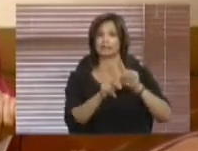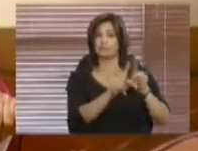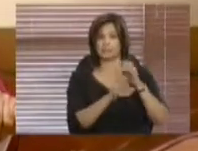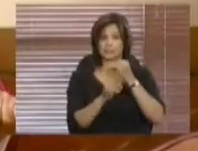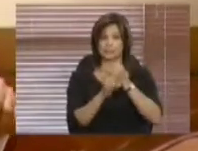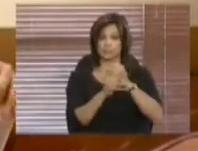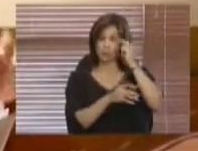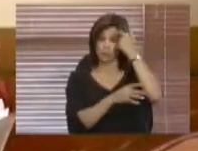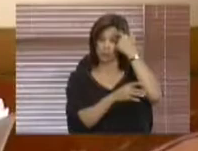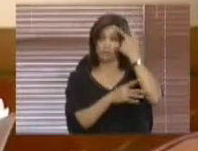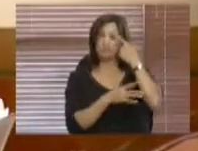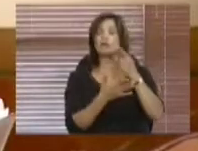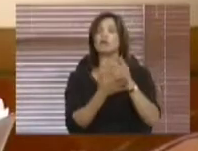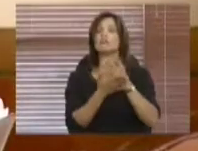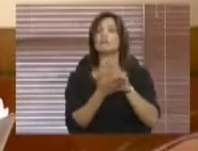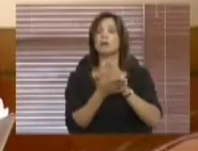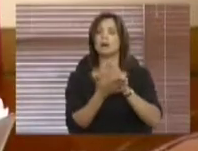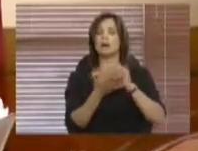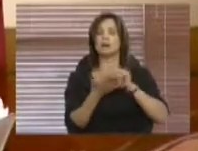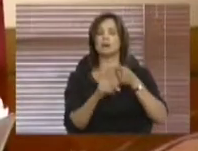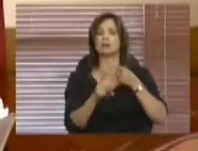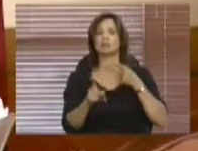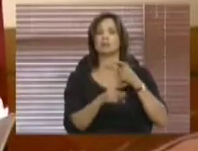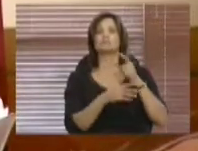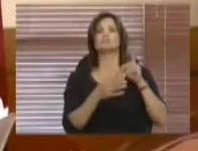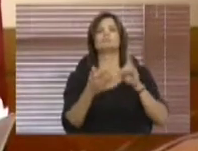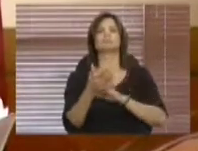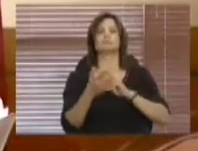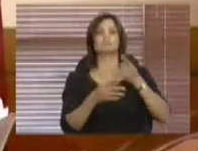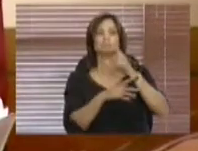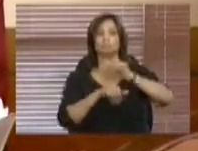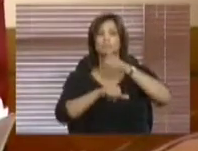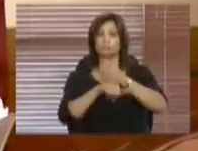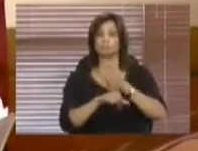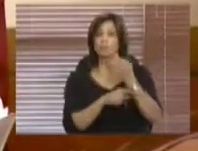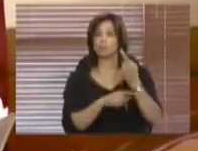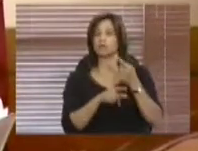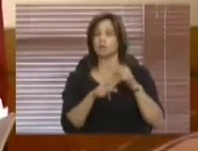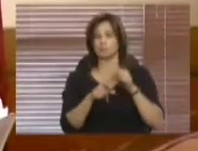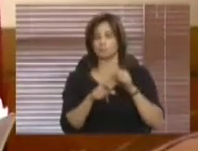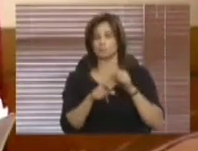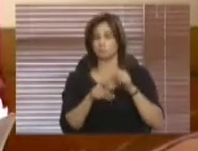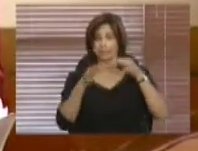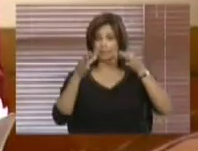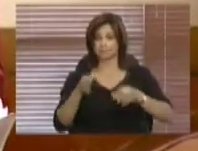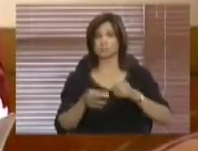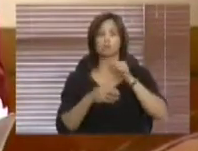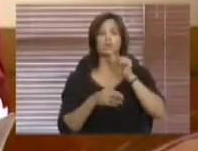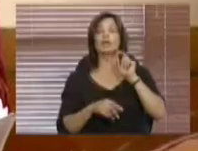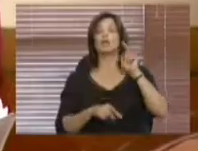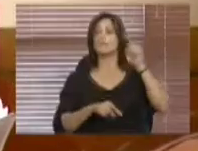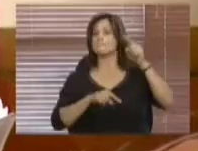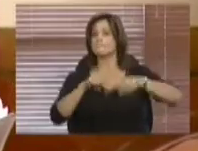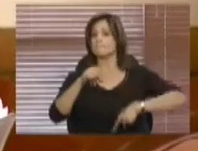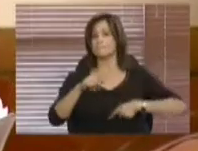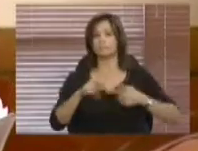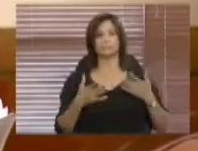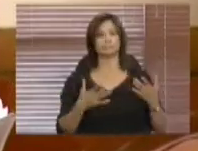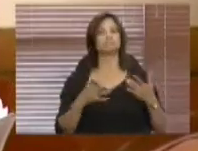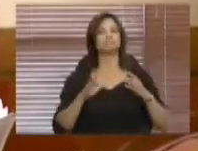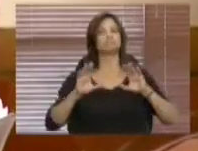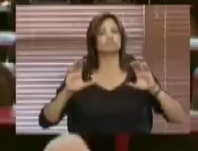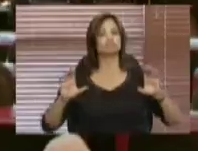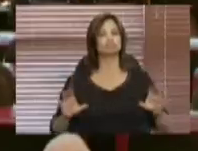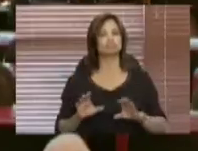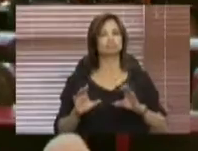estatales las partidas provenientes de condenaciones establecidas en sentencias firmes. La imposibilidad de